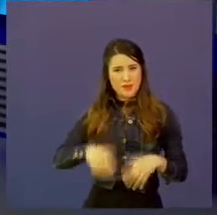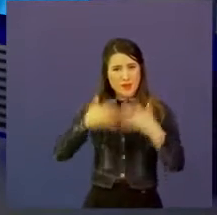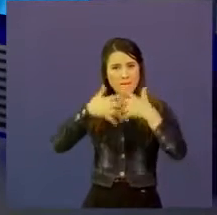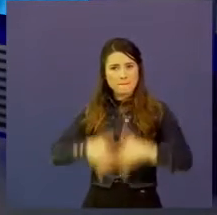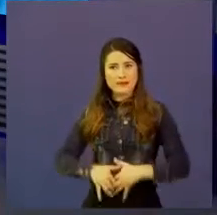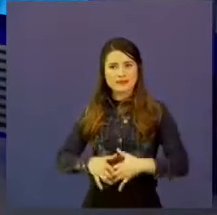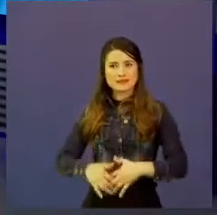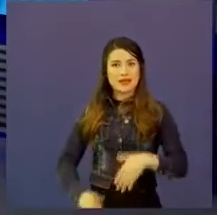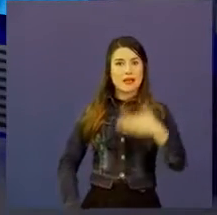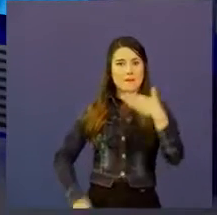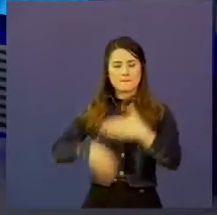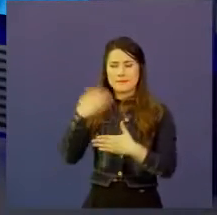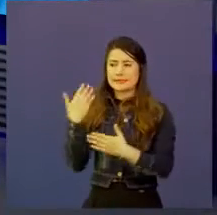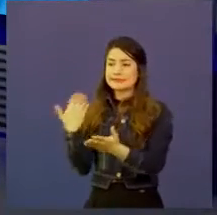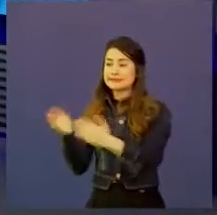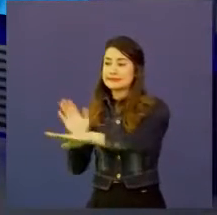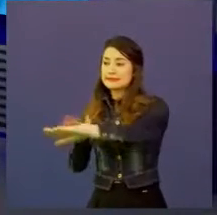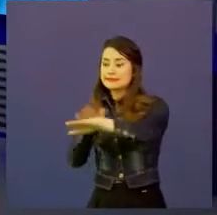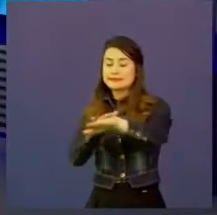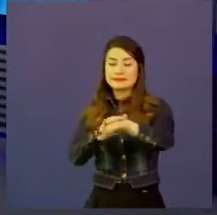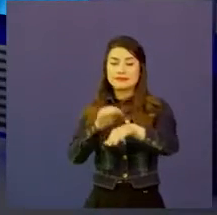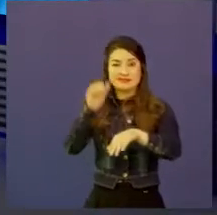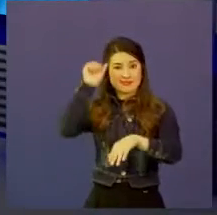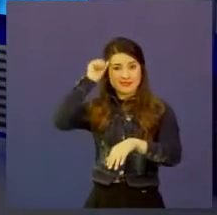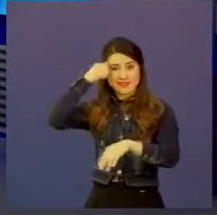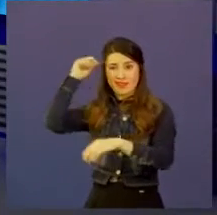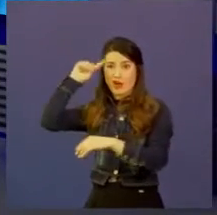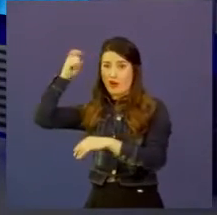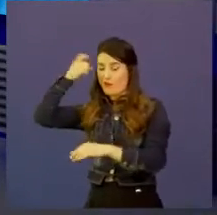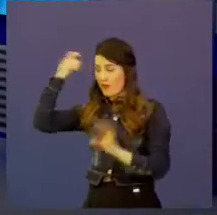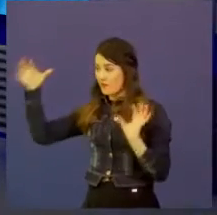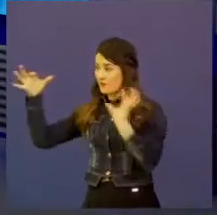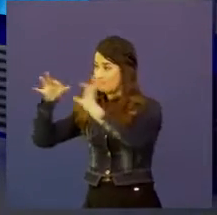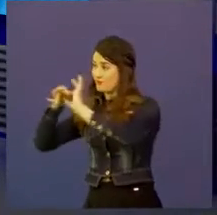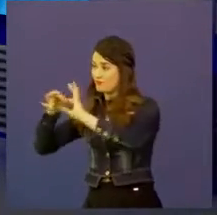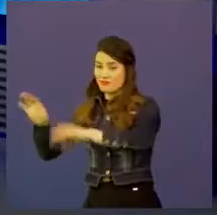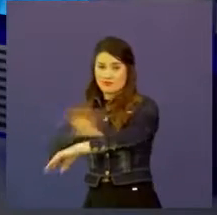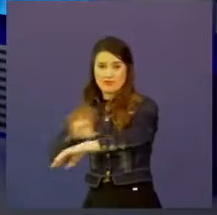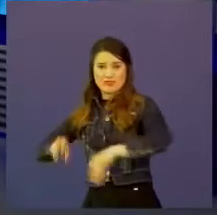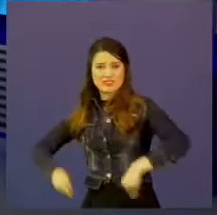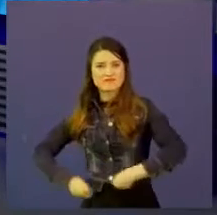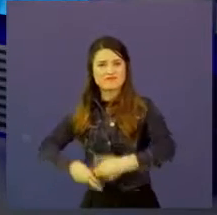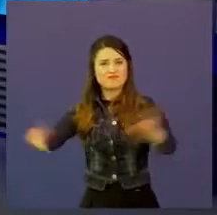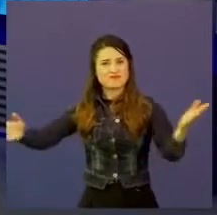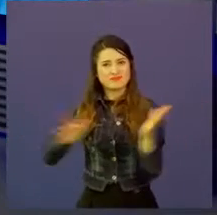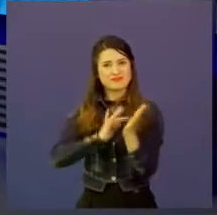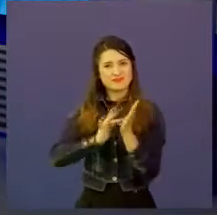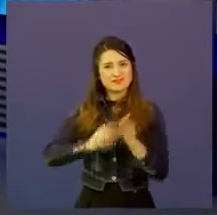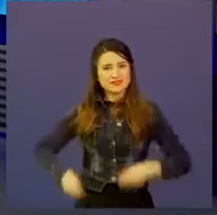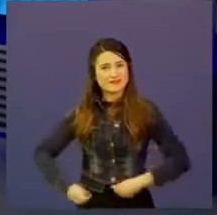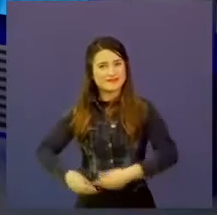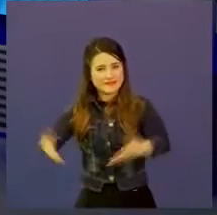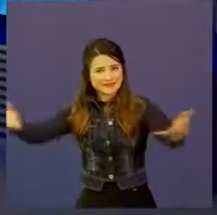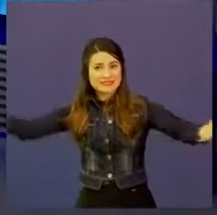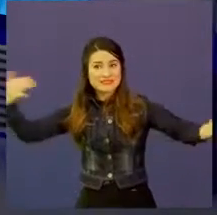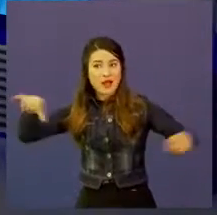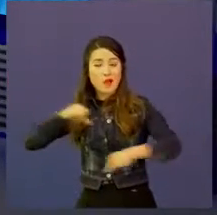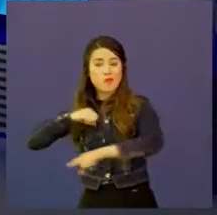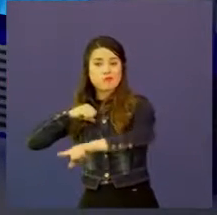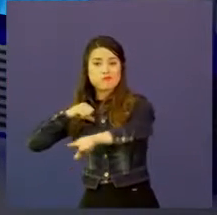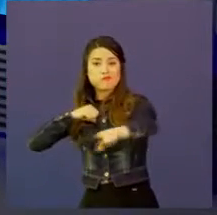motivación con esto que desde el Gobierno Nacional y desde Computadores para Educar entregamos? ¿Cómo podemos dar ese paso para que